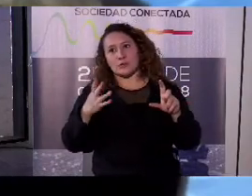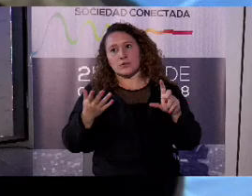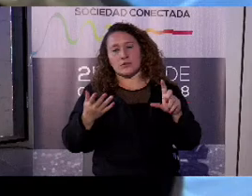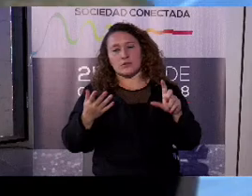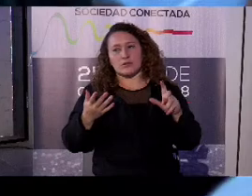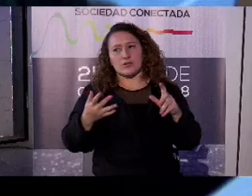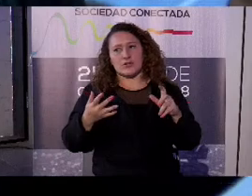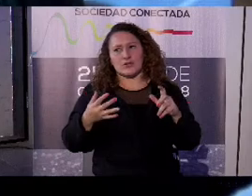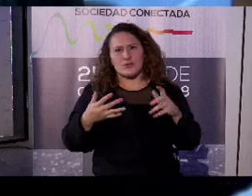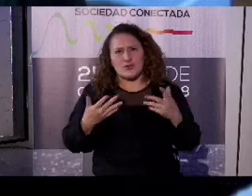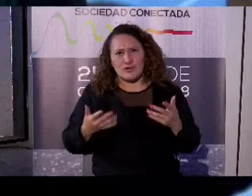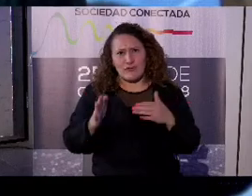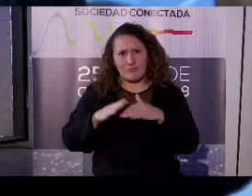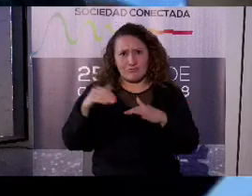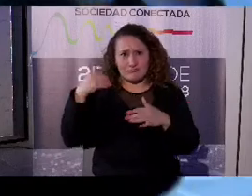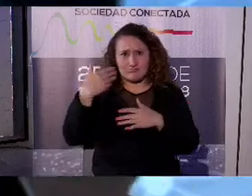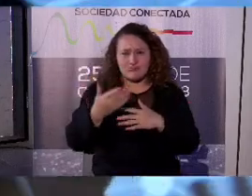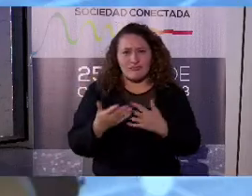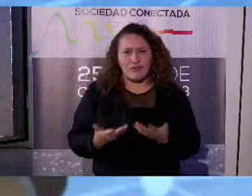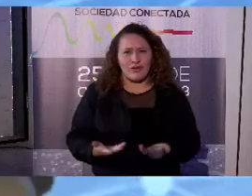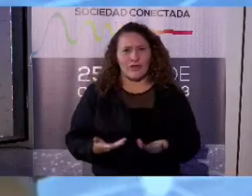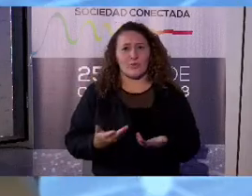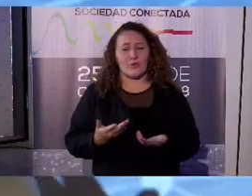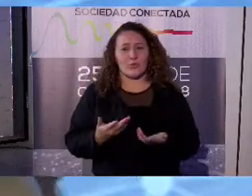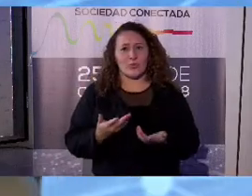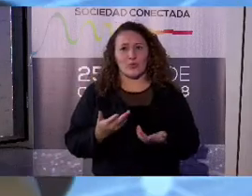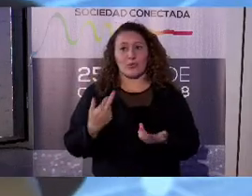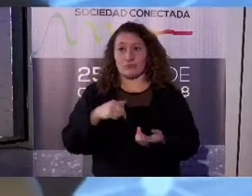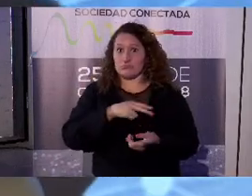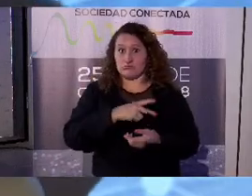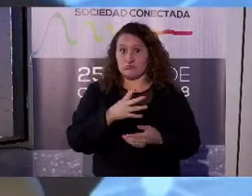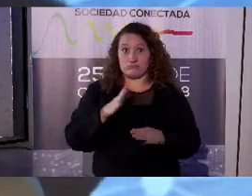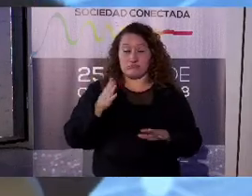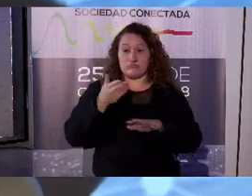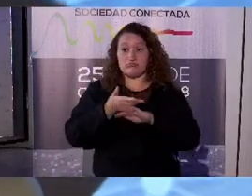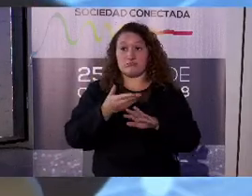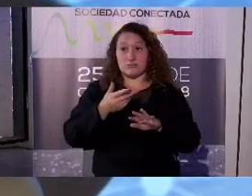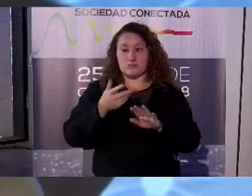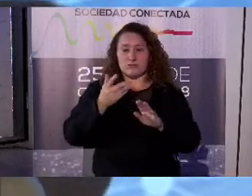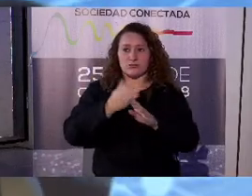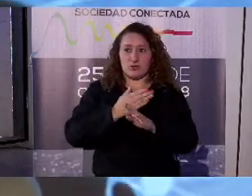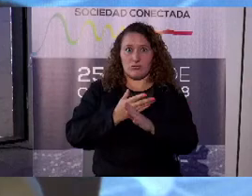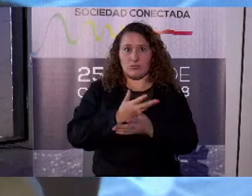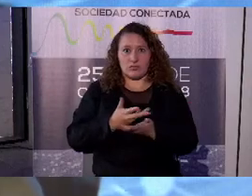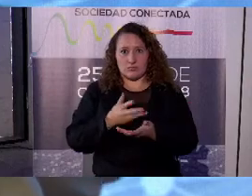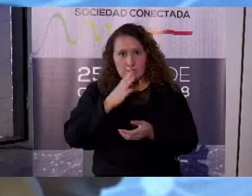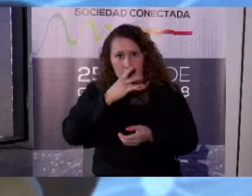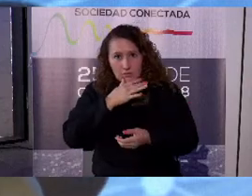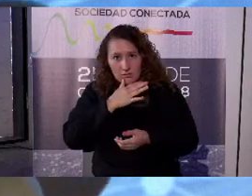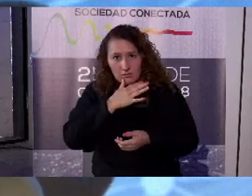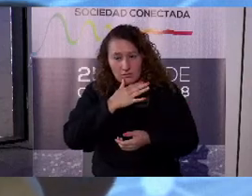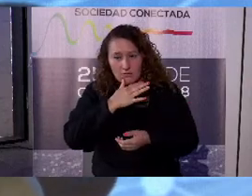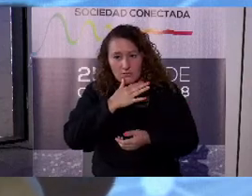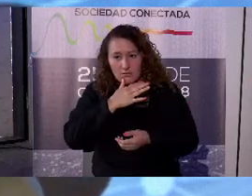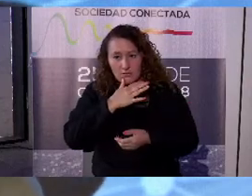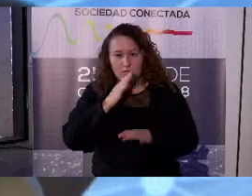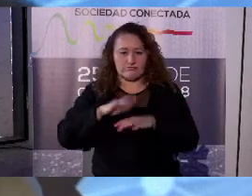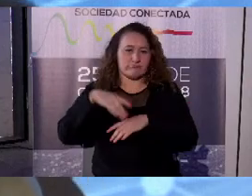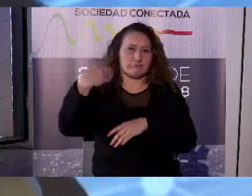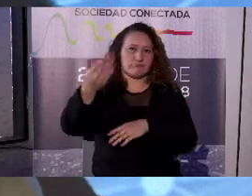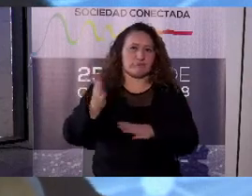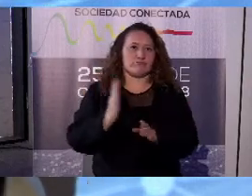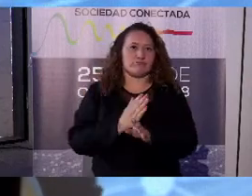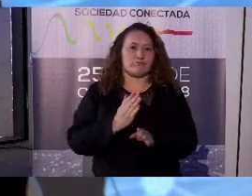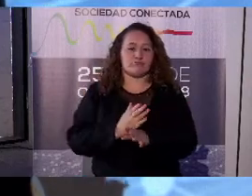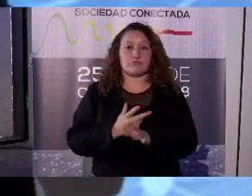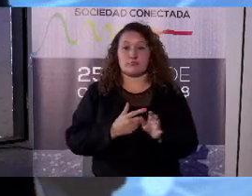cómo luego es nosotros si no planteamos nuestros inconvenientes después tenemos el reglamento de radiocomunicaciones en mi